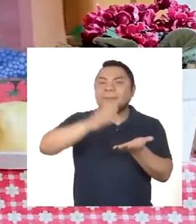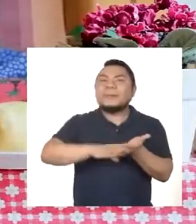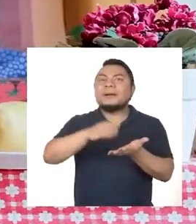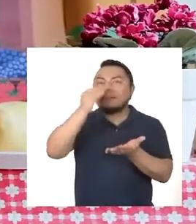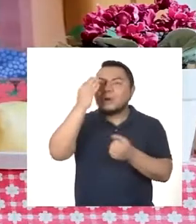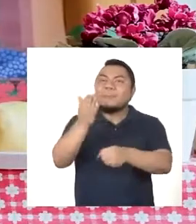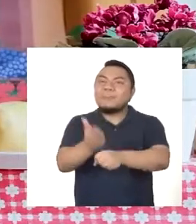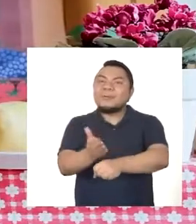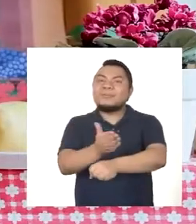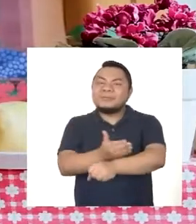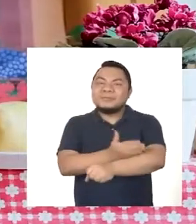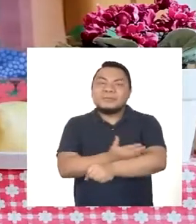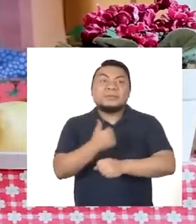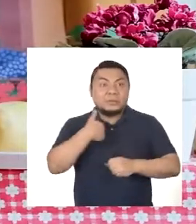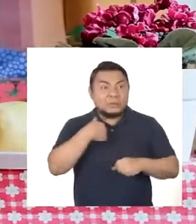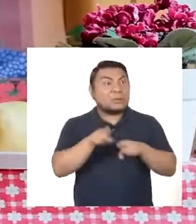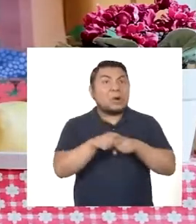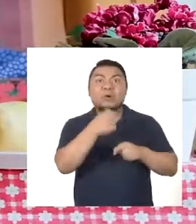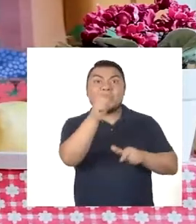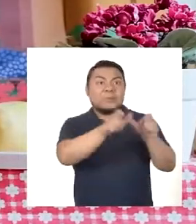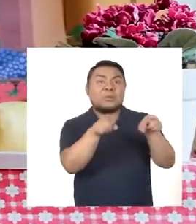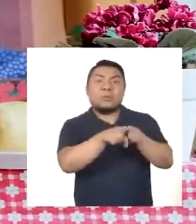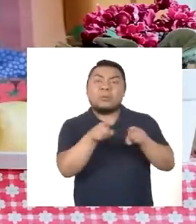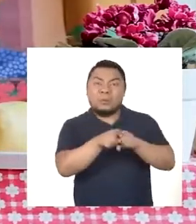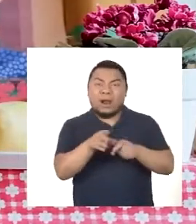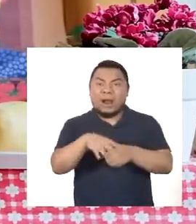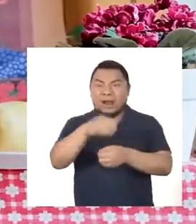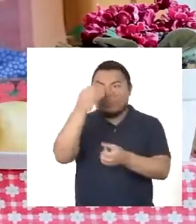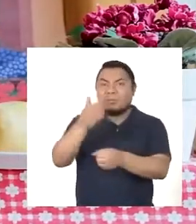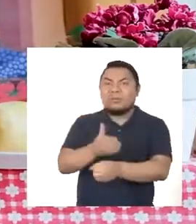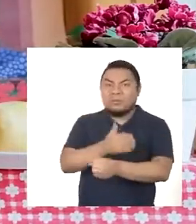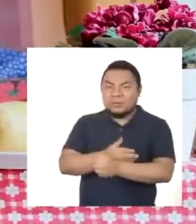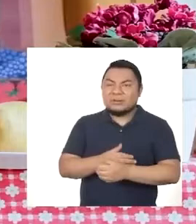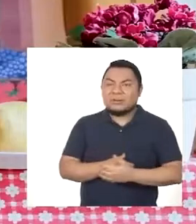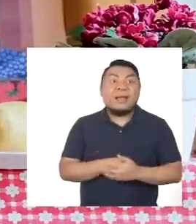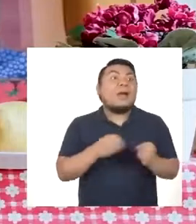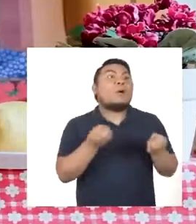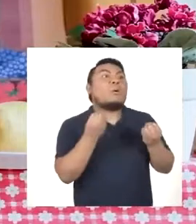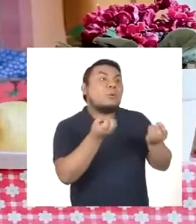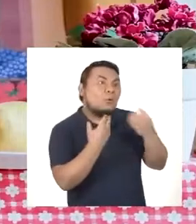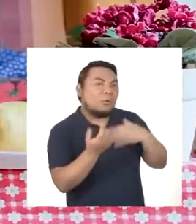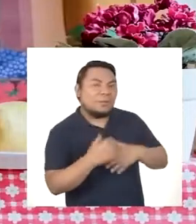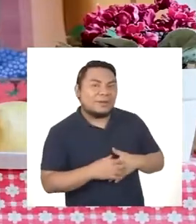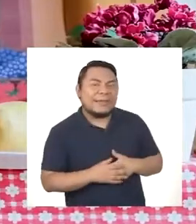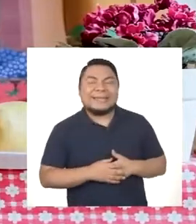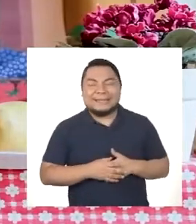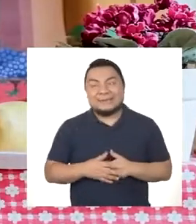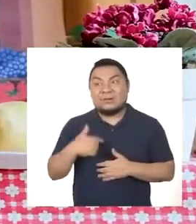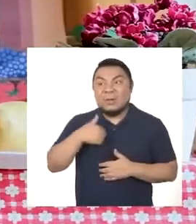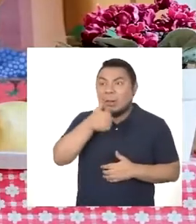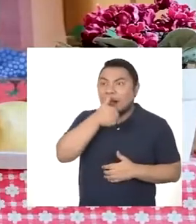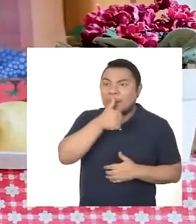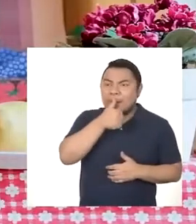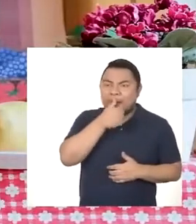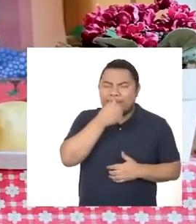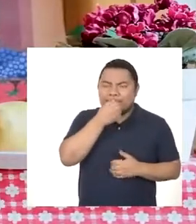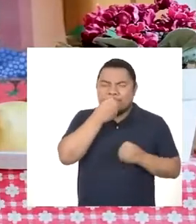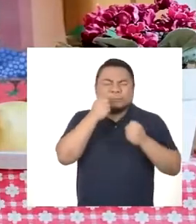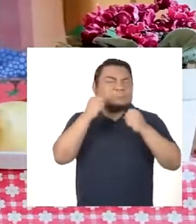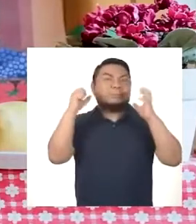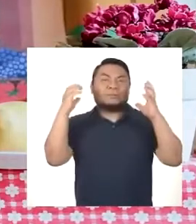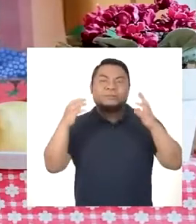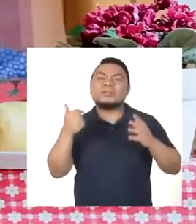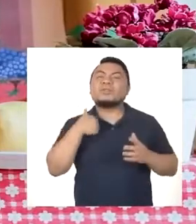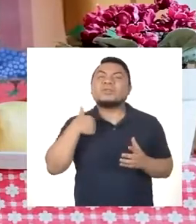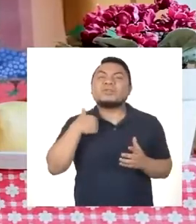funcionan a mí y a muchas otras personas. Cuénteme. Cuando pierdo la paciencia, aplico la técnica